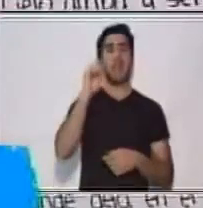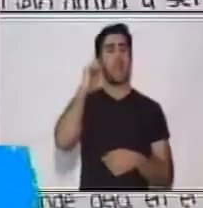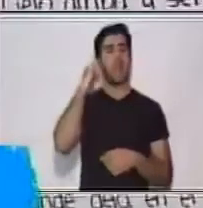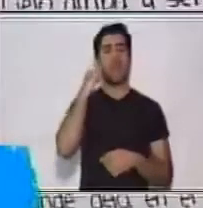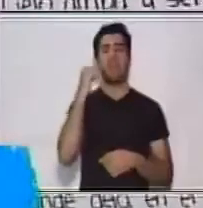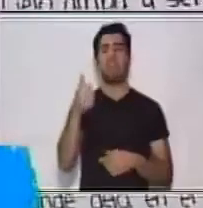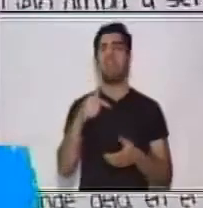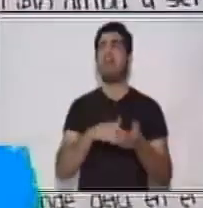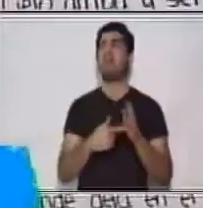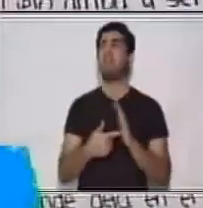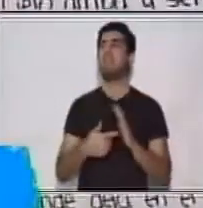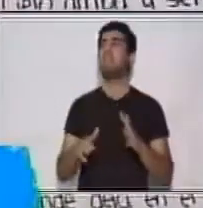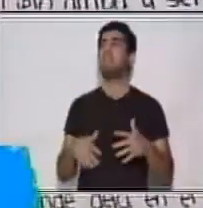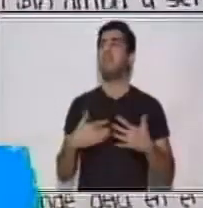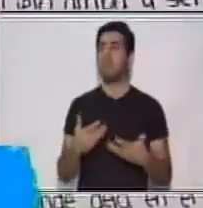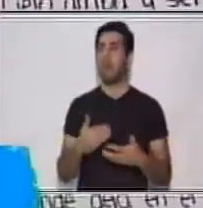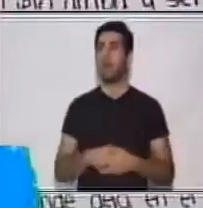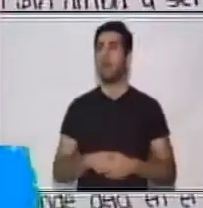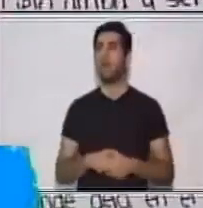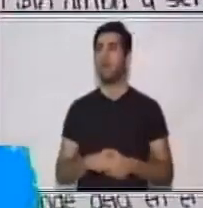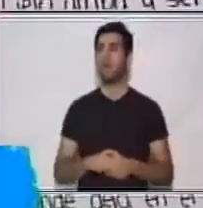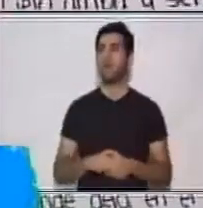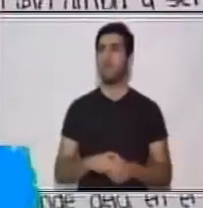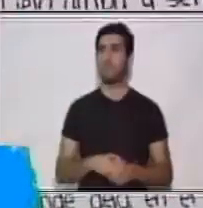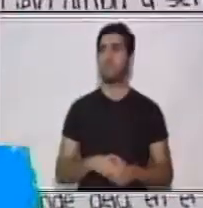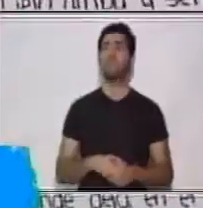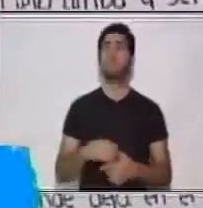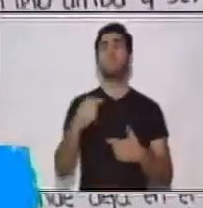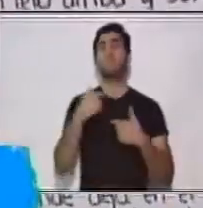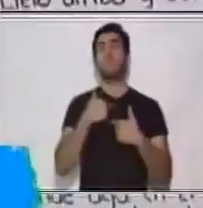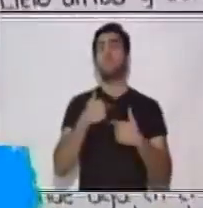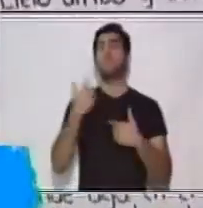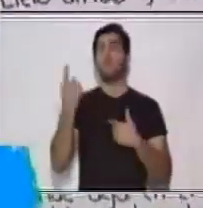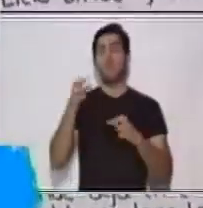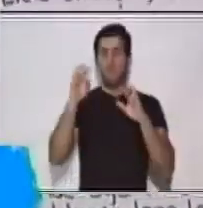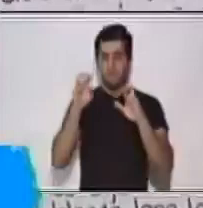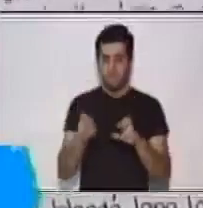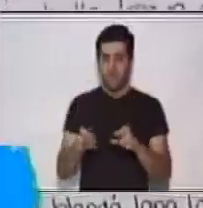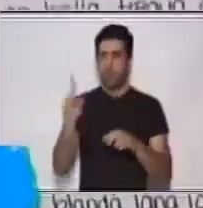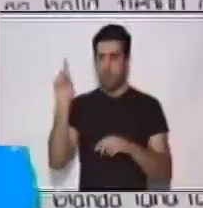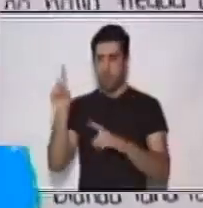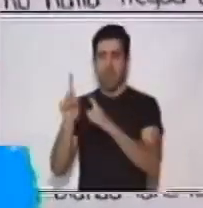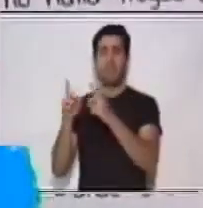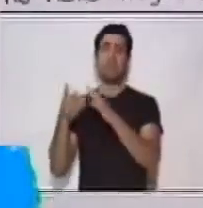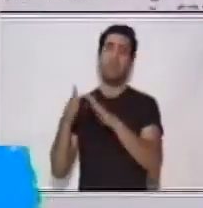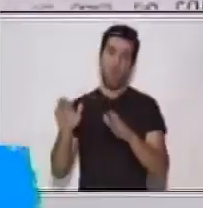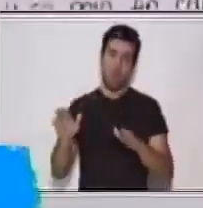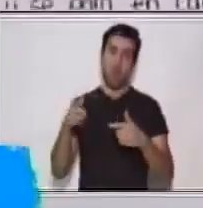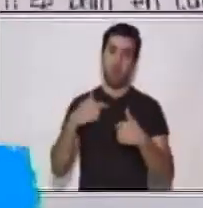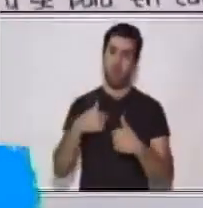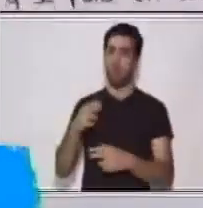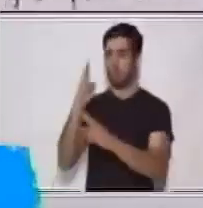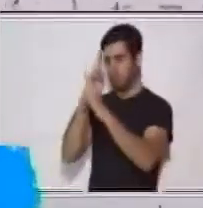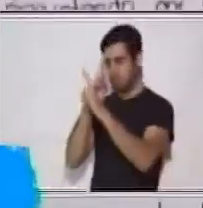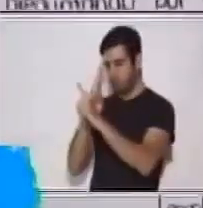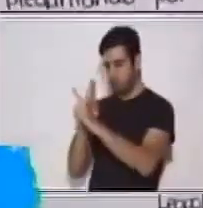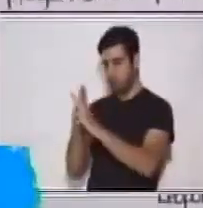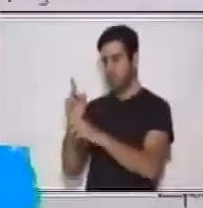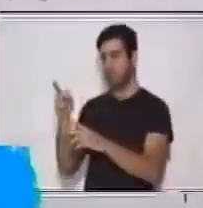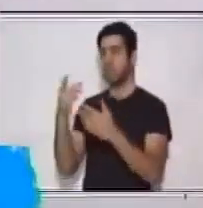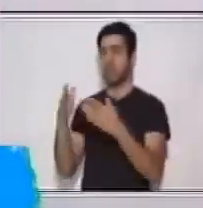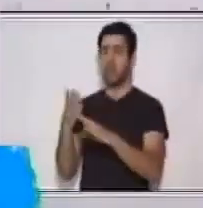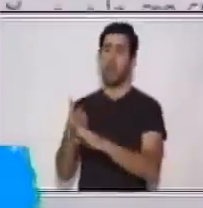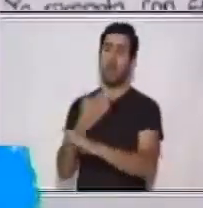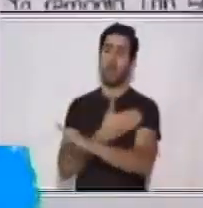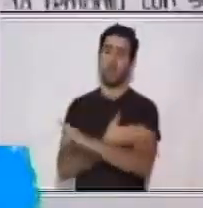dentro de la poesía lírica, y este pues es un texto, un poema que se escribe en homenaje y recuerda a una persona ya